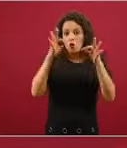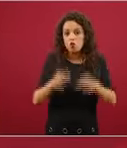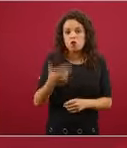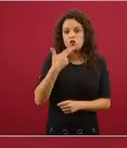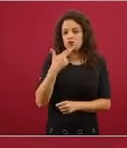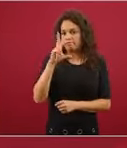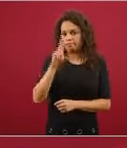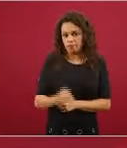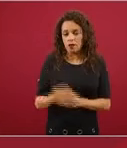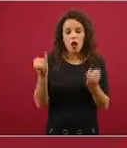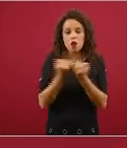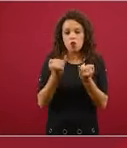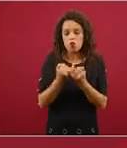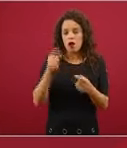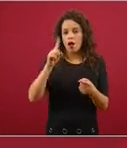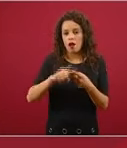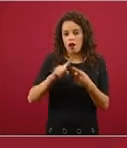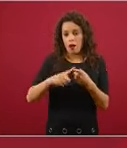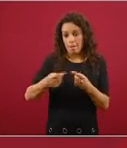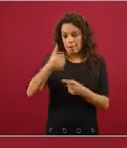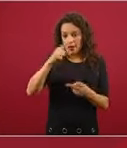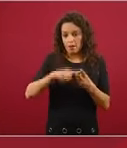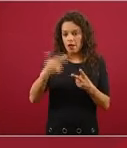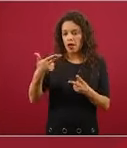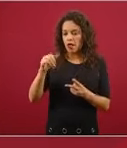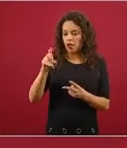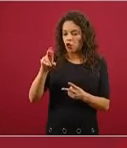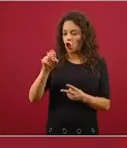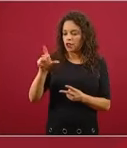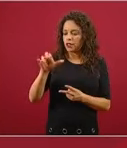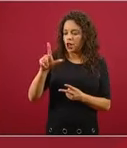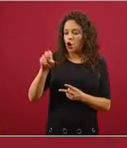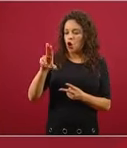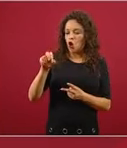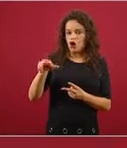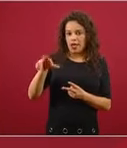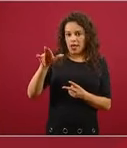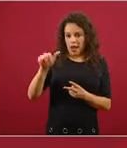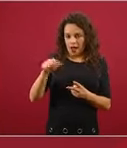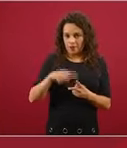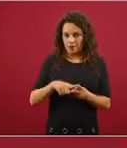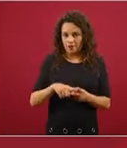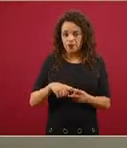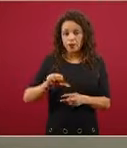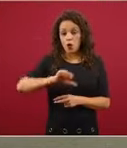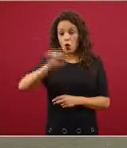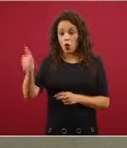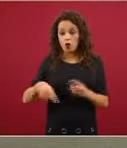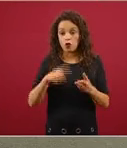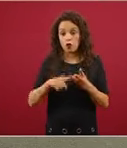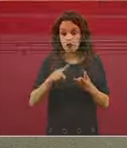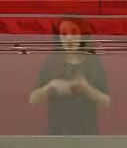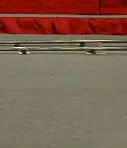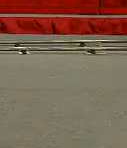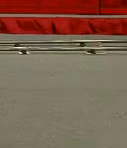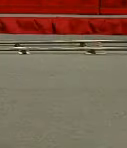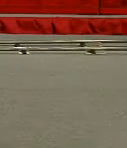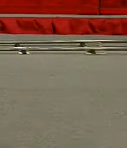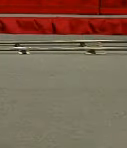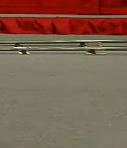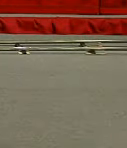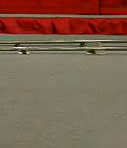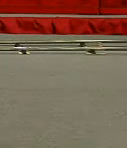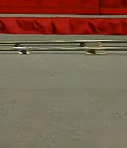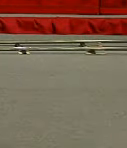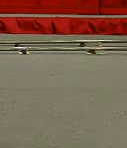igual que hidroxicloroquina. Tocilizumab es un medicamento caro, muy caro, que se utiliza para el tratamiento de la artritis